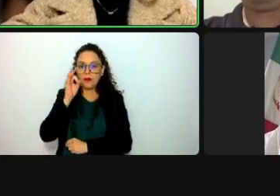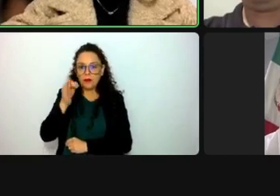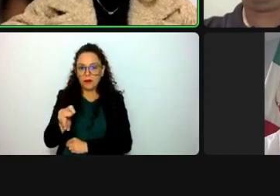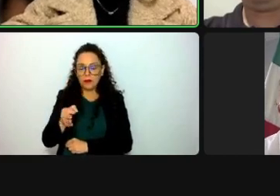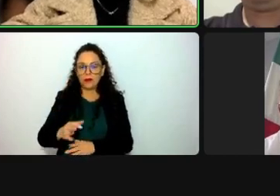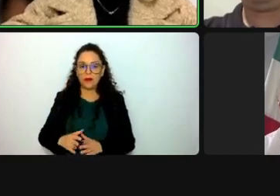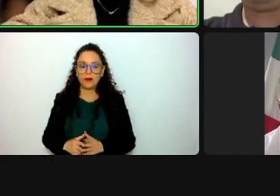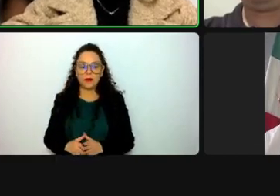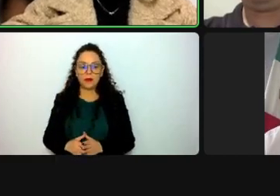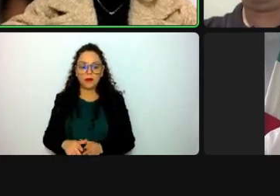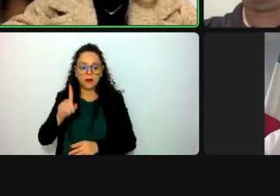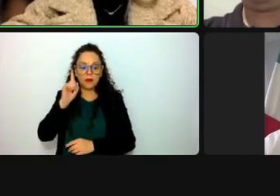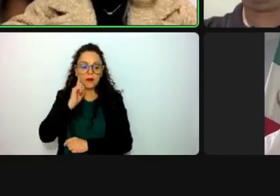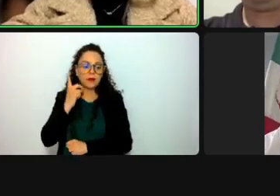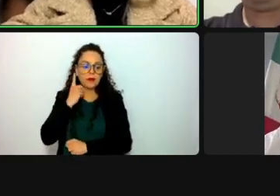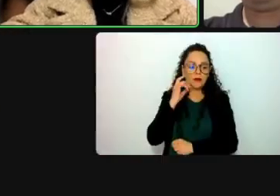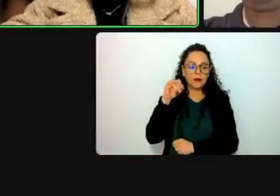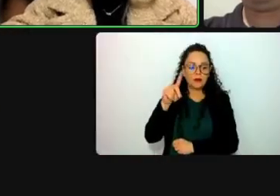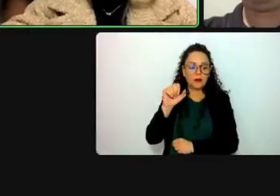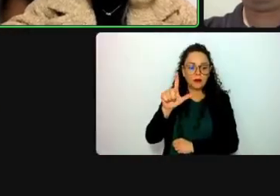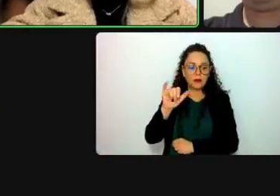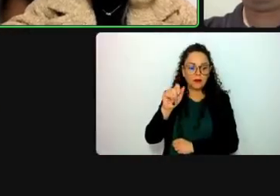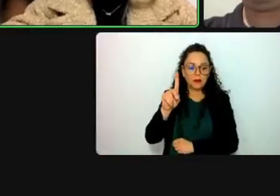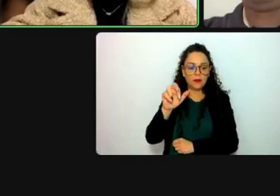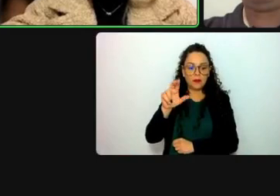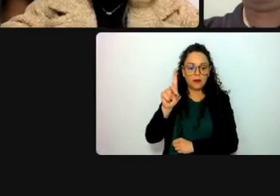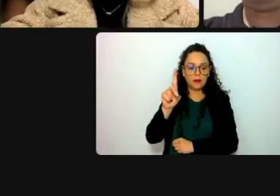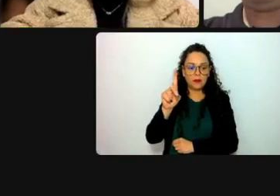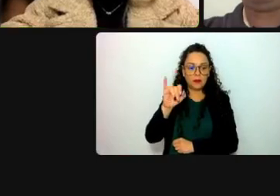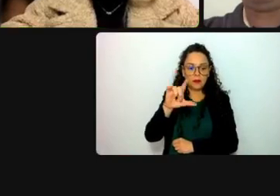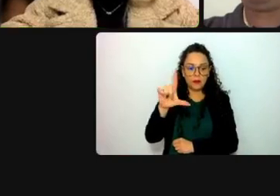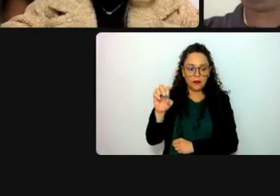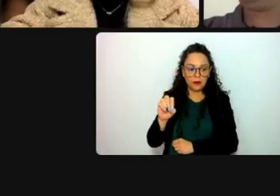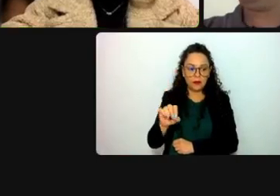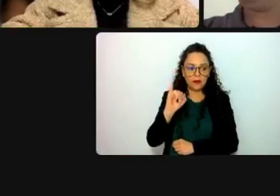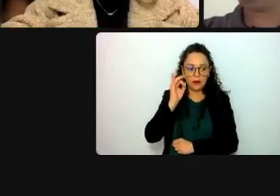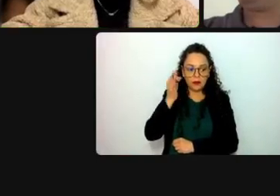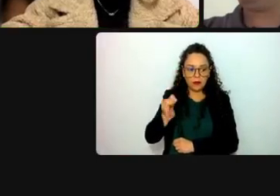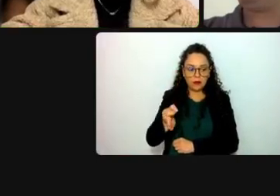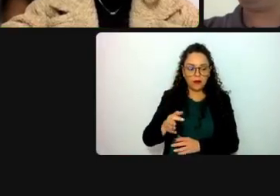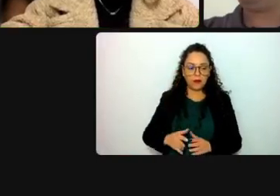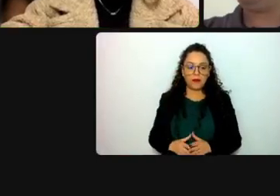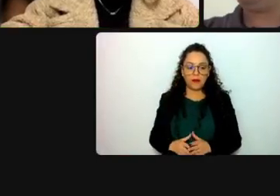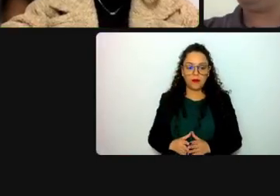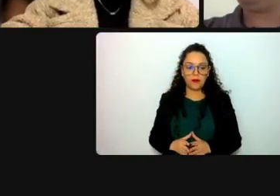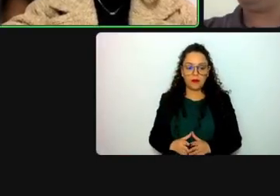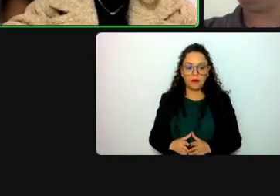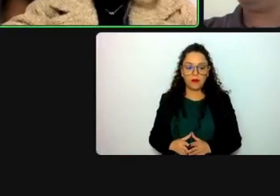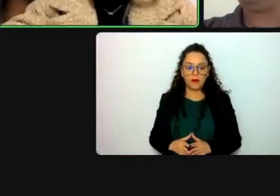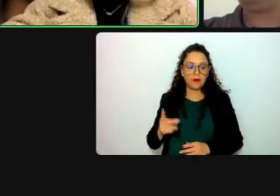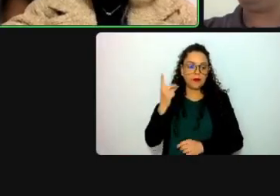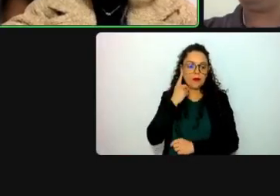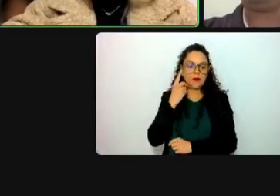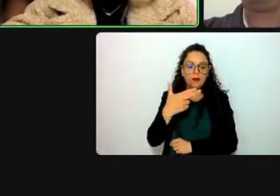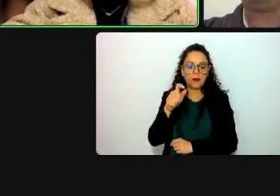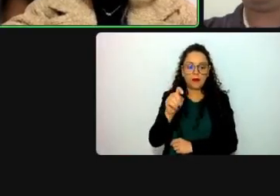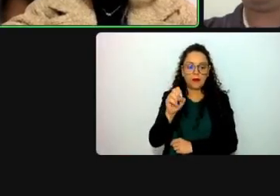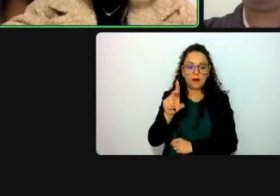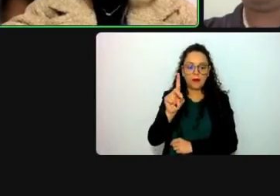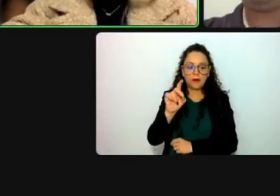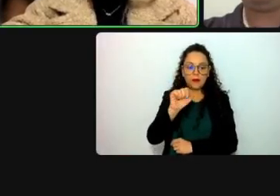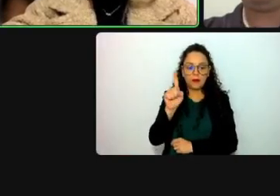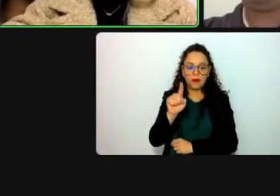Diputada Indalí Pardillo Cadena. Indalí Pardillo, favor. Diputado Héctor Díaz Polanco.